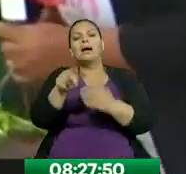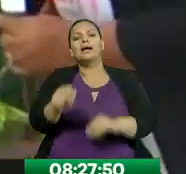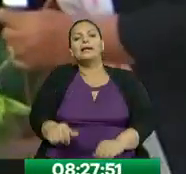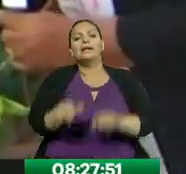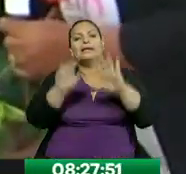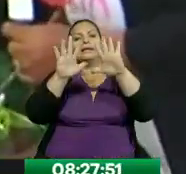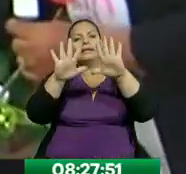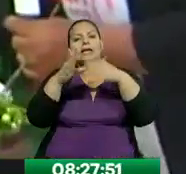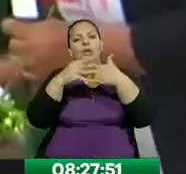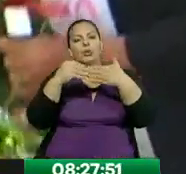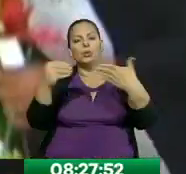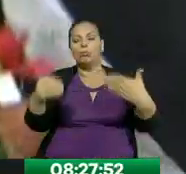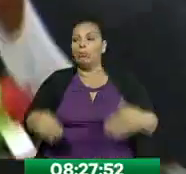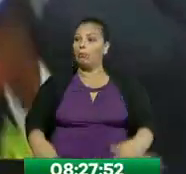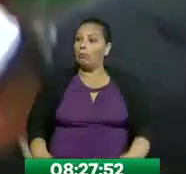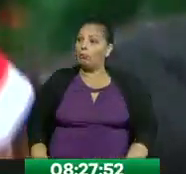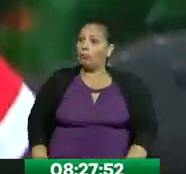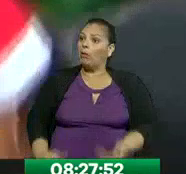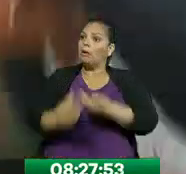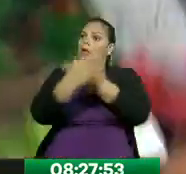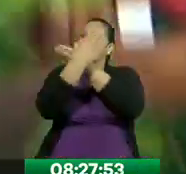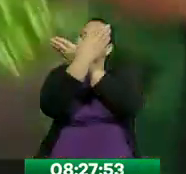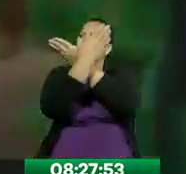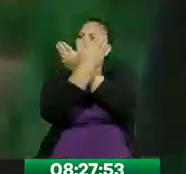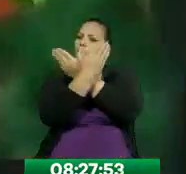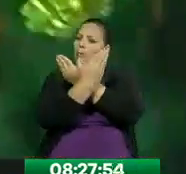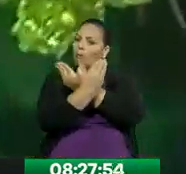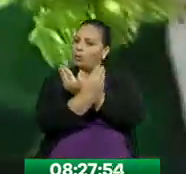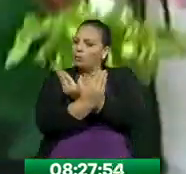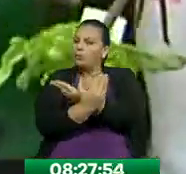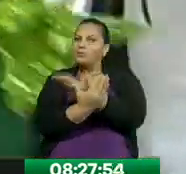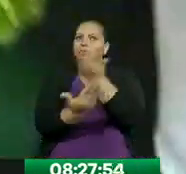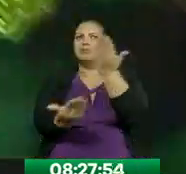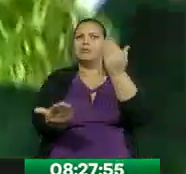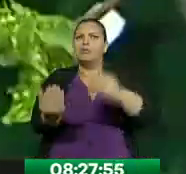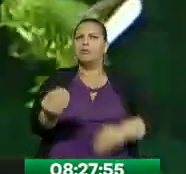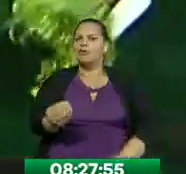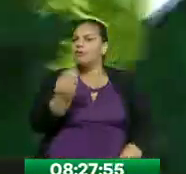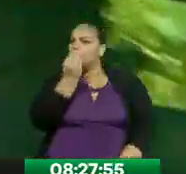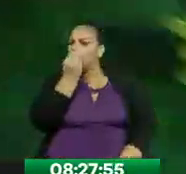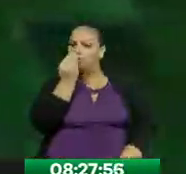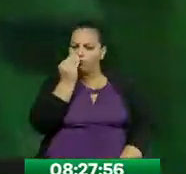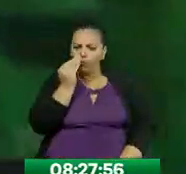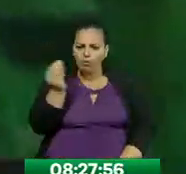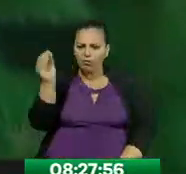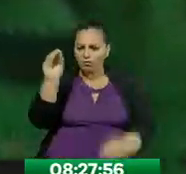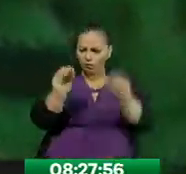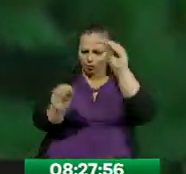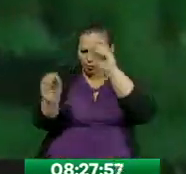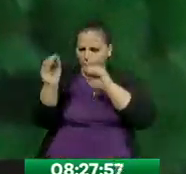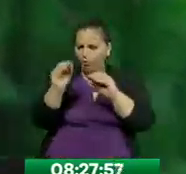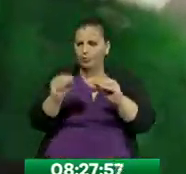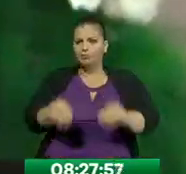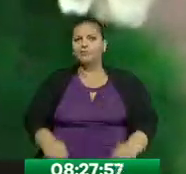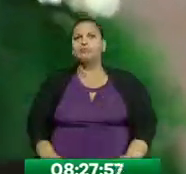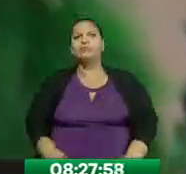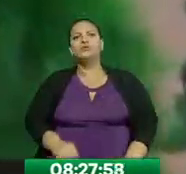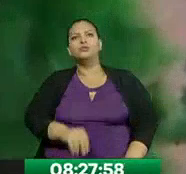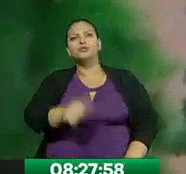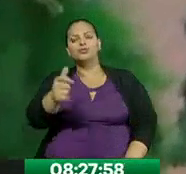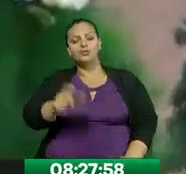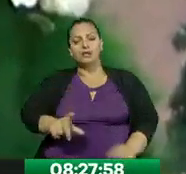bonito y de mariposita, como de ramitas, hermoso. Y estos de acá que son como más grandes, ¿qué precio tiene,